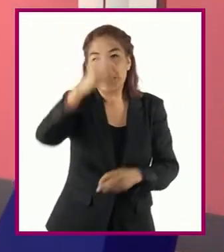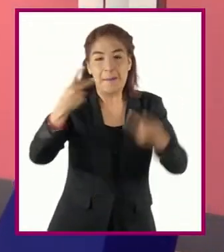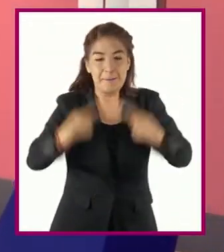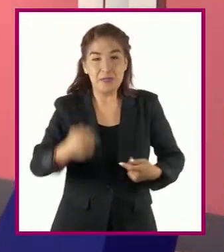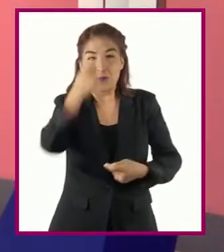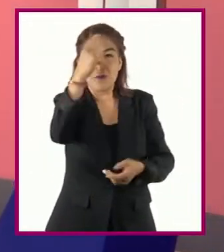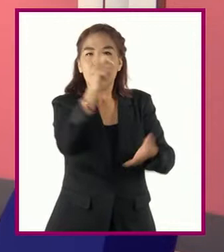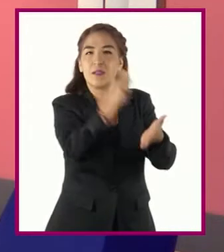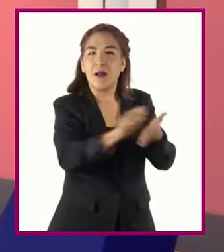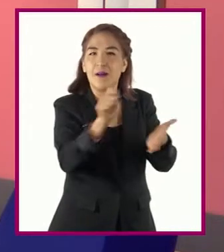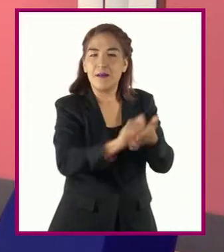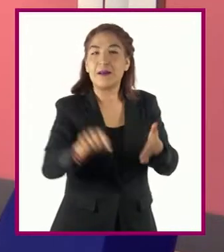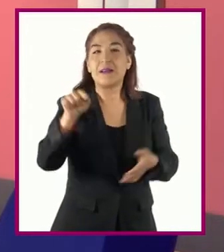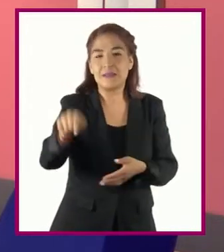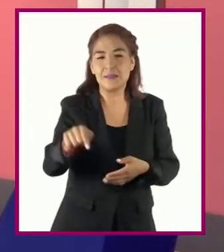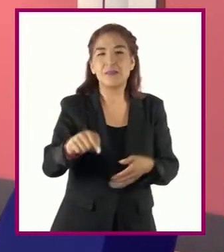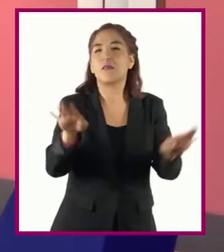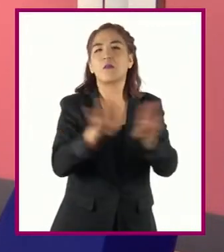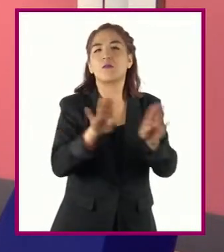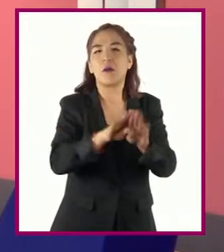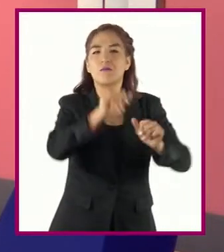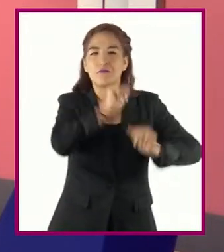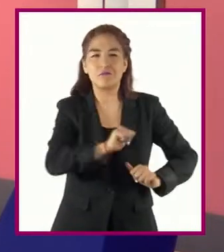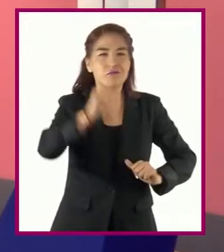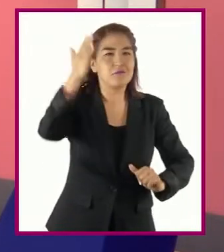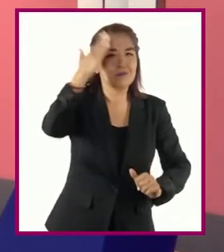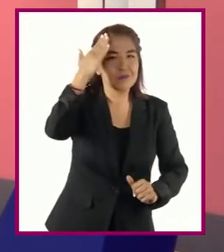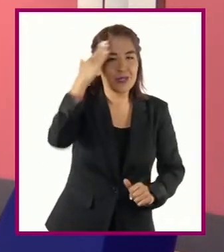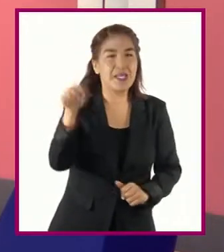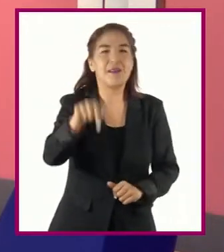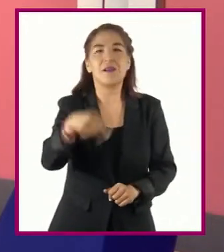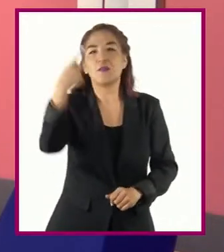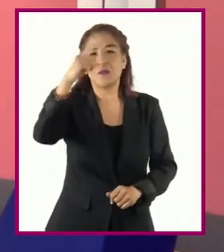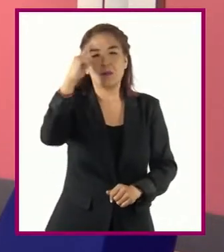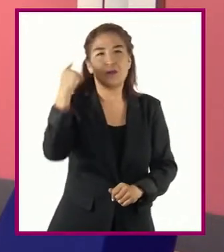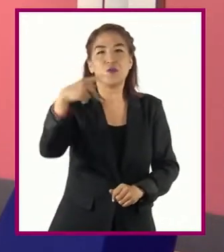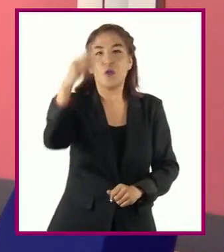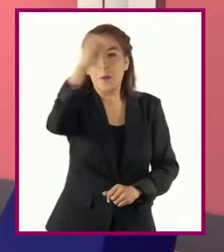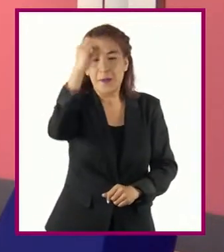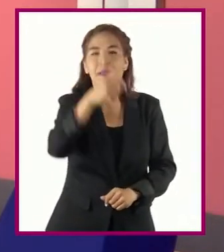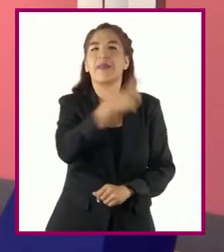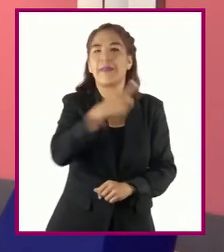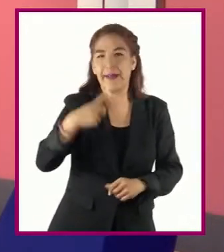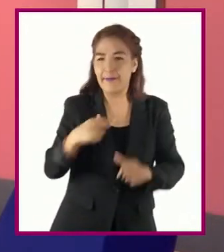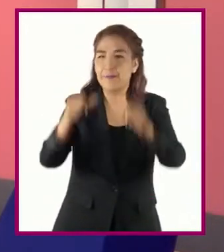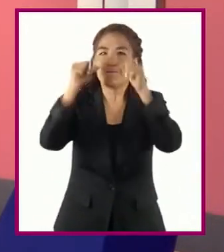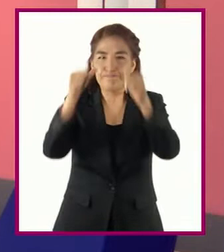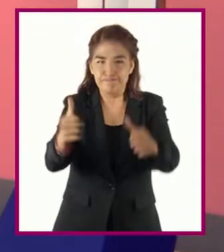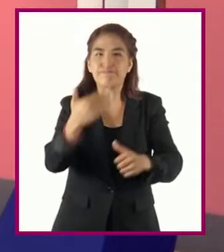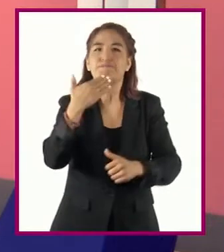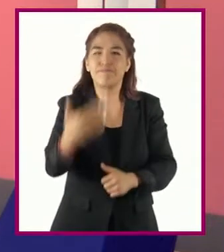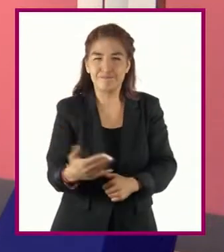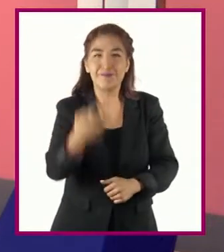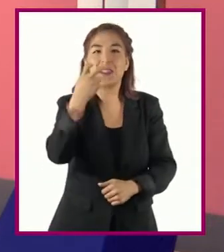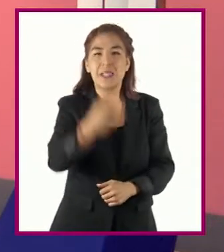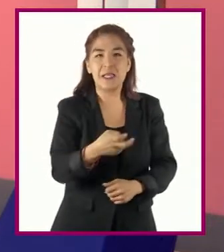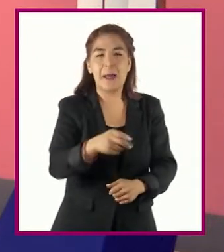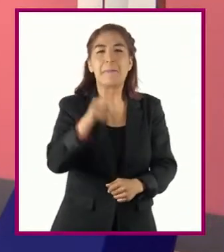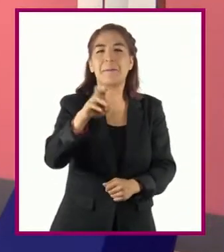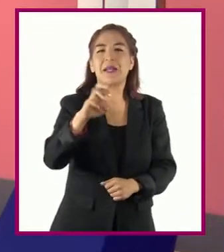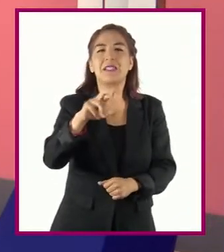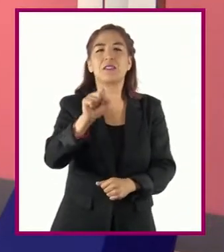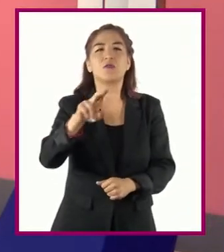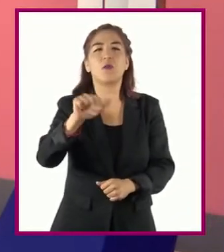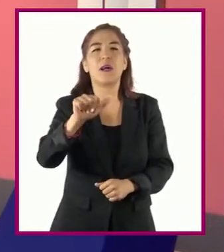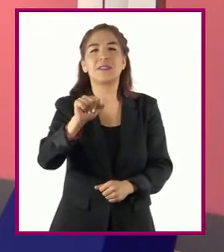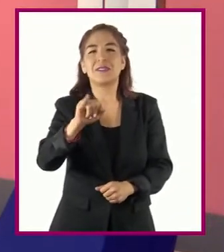a quien se considera una autoridad o alguien cuya opinión es digna de tomarse en cuenta. Son textos persuasivos